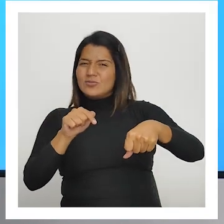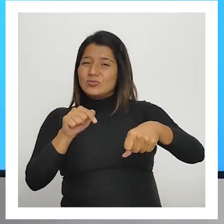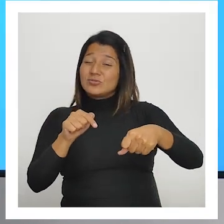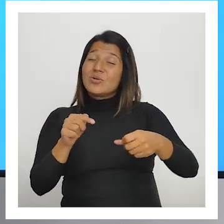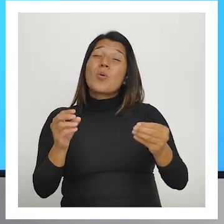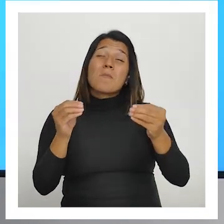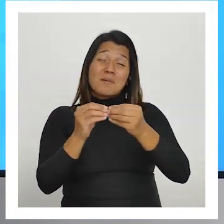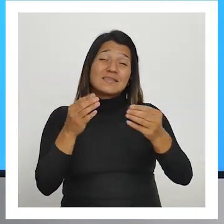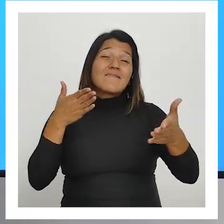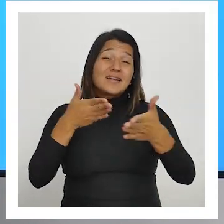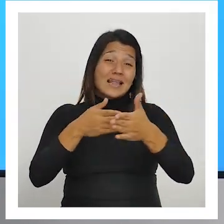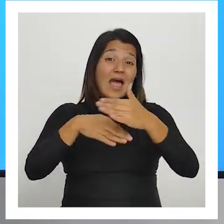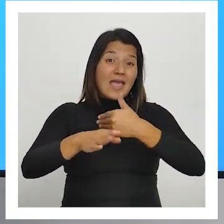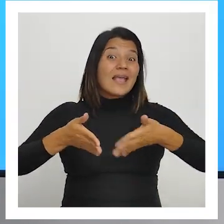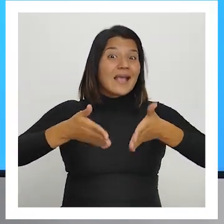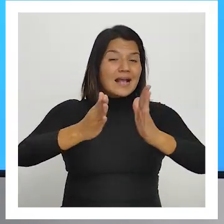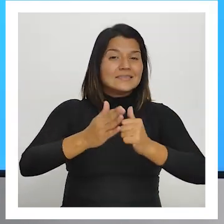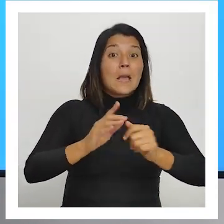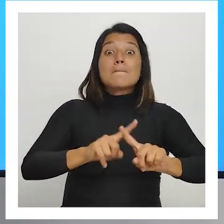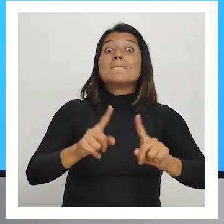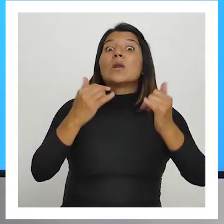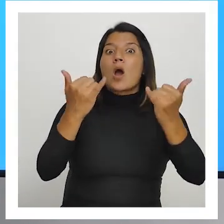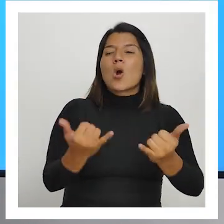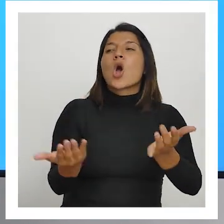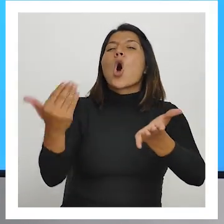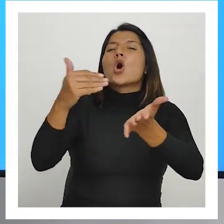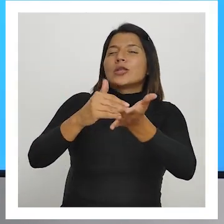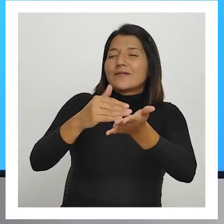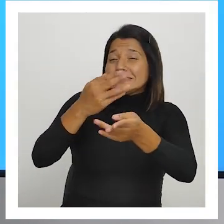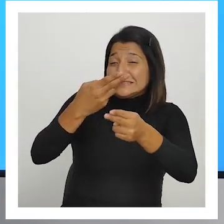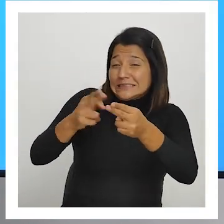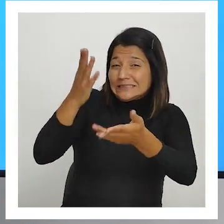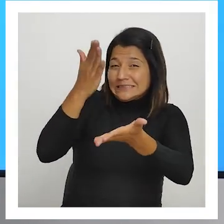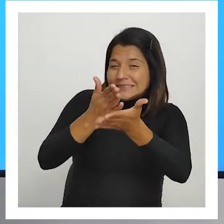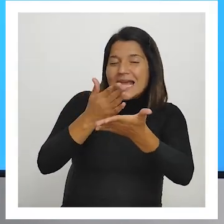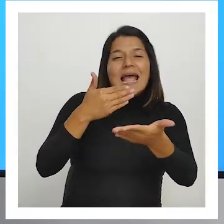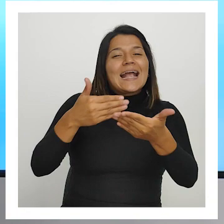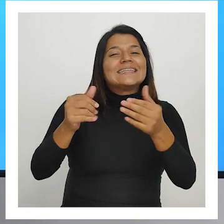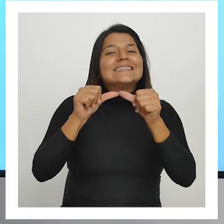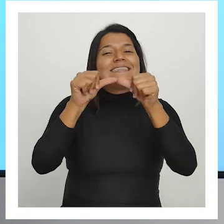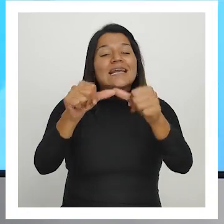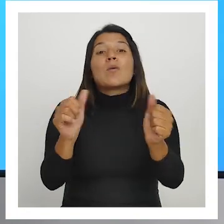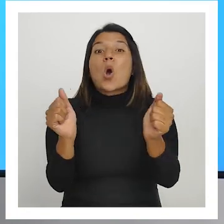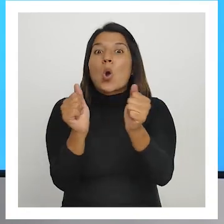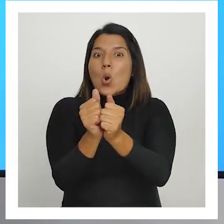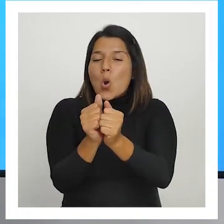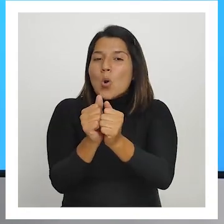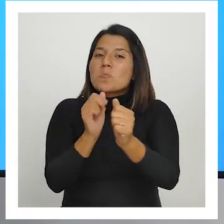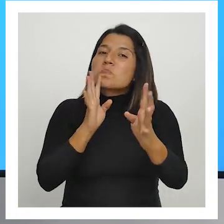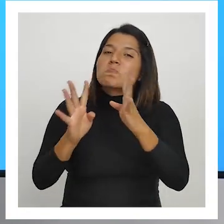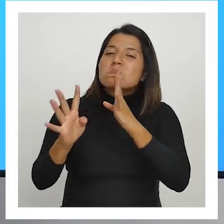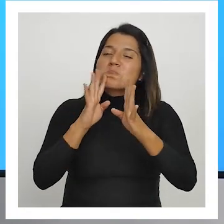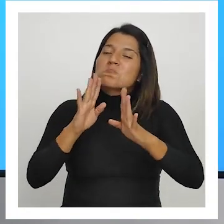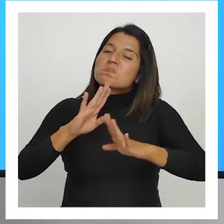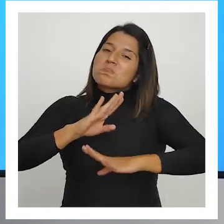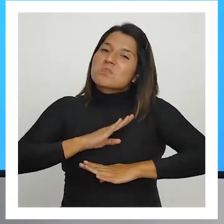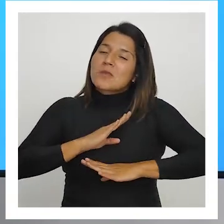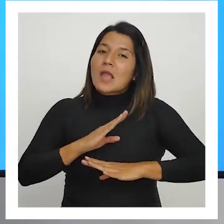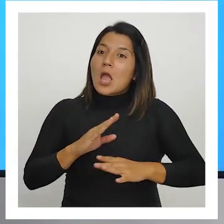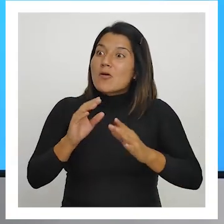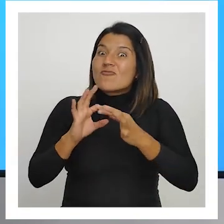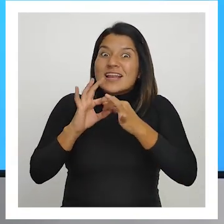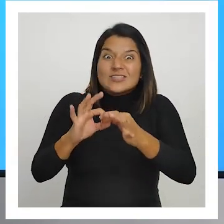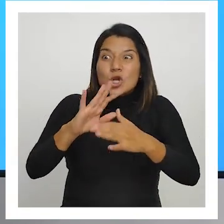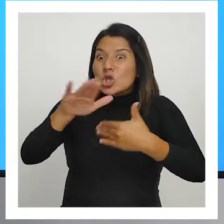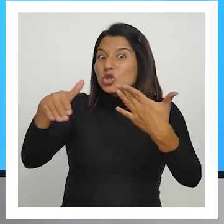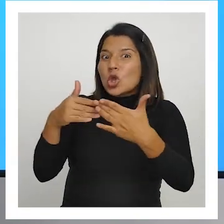más afectados en las calles. Pero vamos a otra breve pausa y ya continuamos con esta amena conversación sobre todo lo que